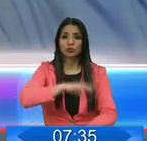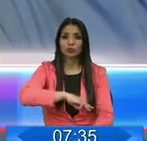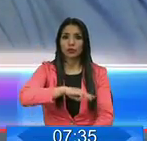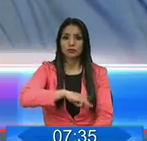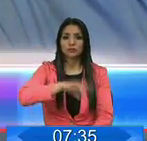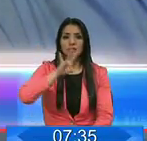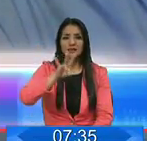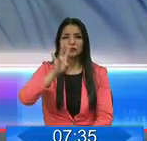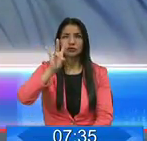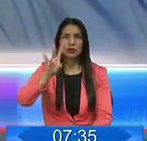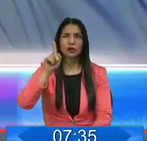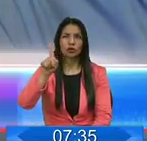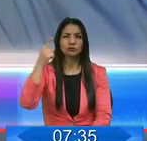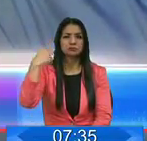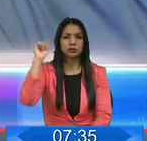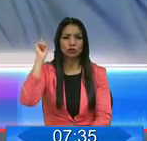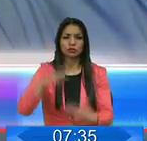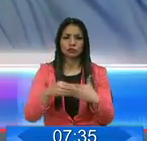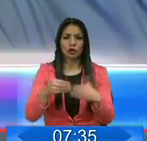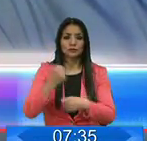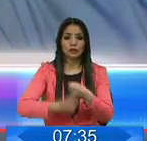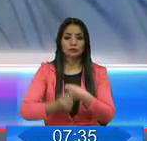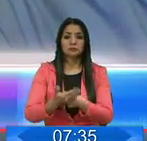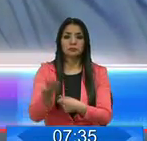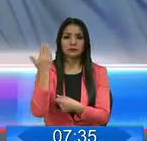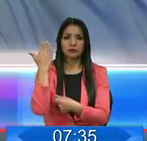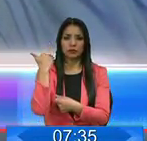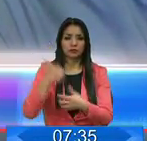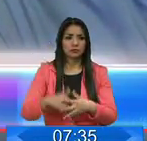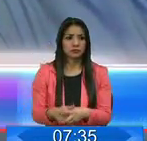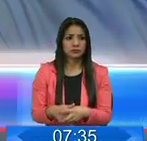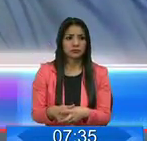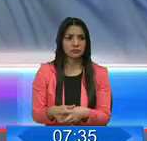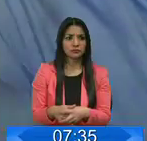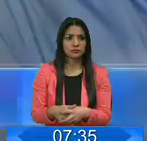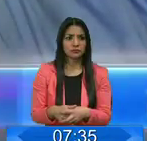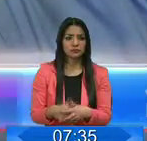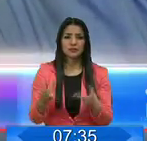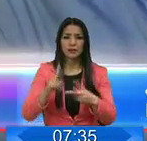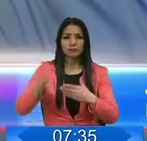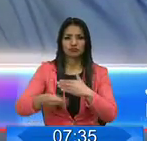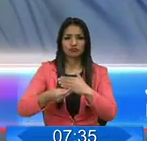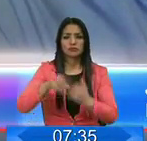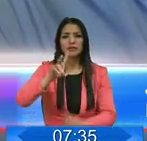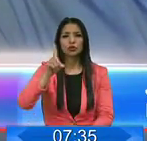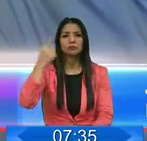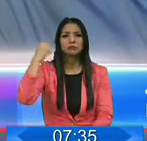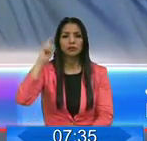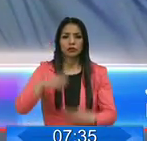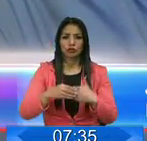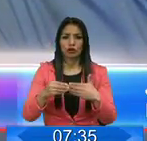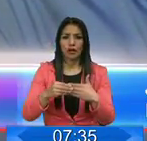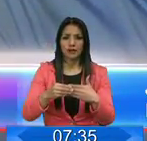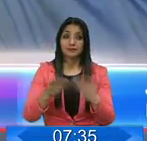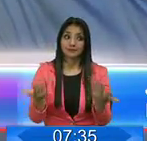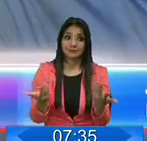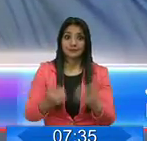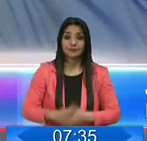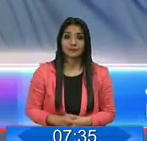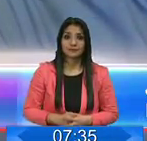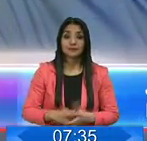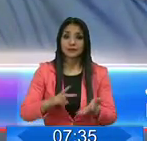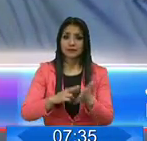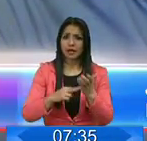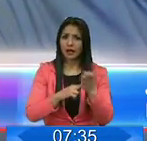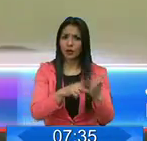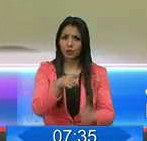762 millones el año pasado, inclusive un superávit casi de 21 millones en la ejecución. Entonces quiere decir que los recursos